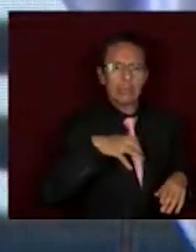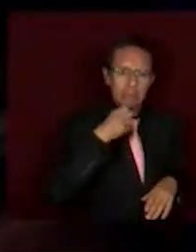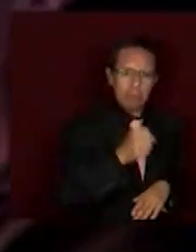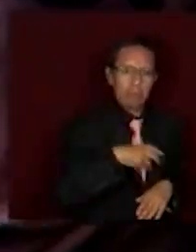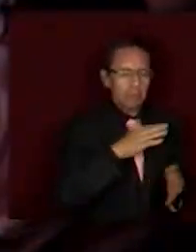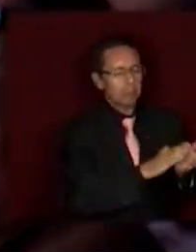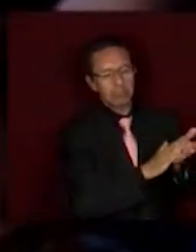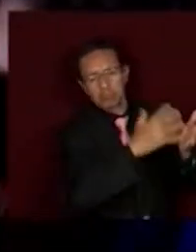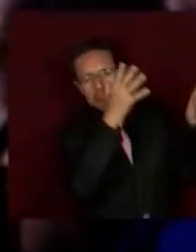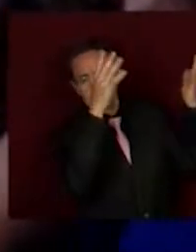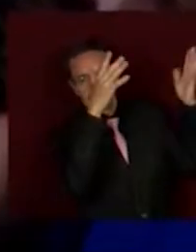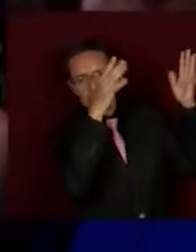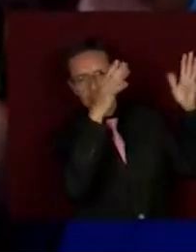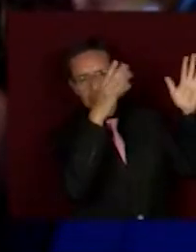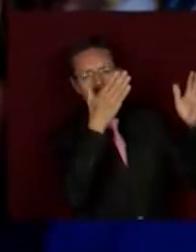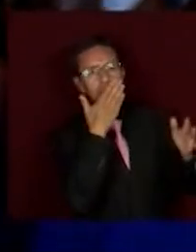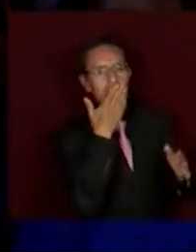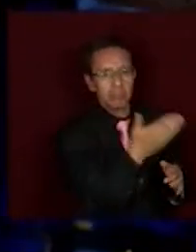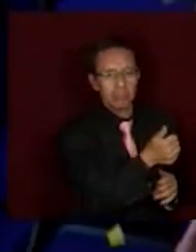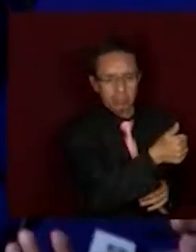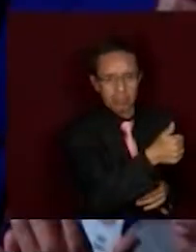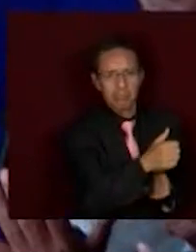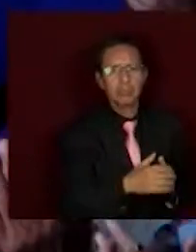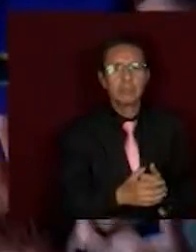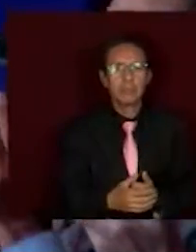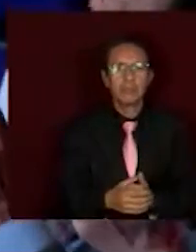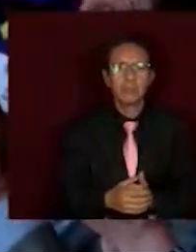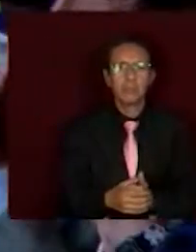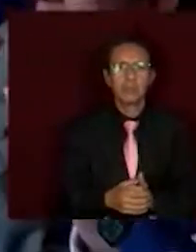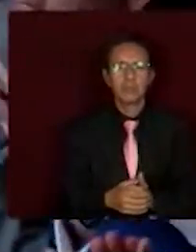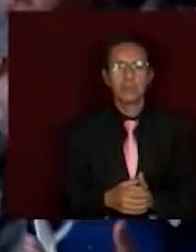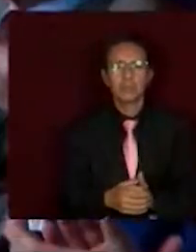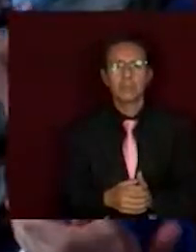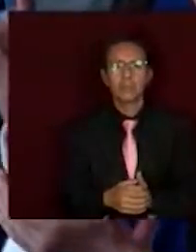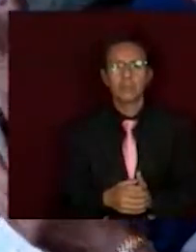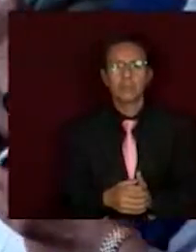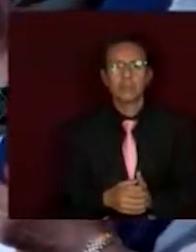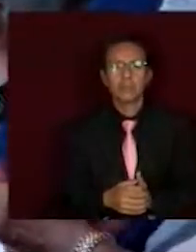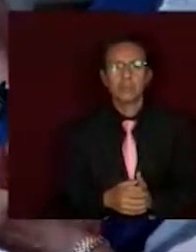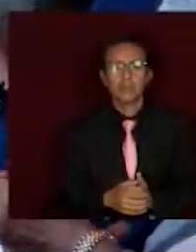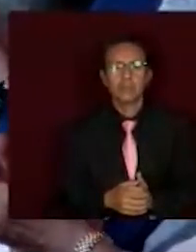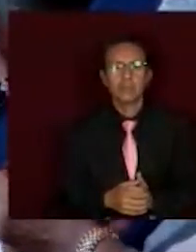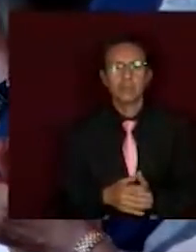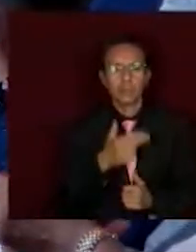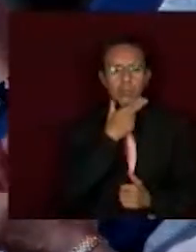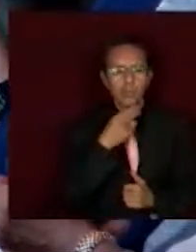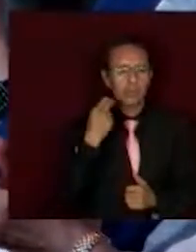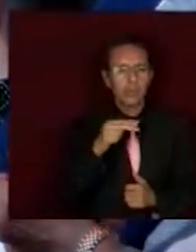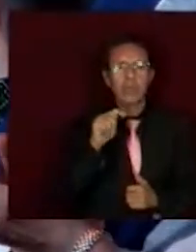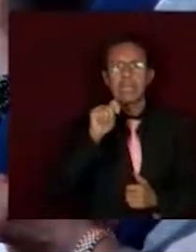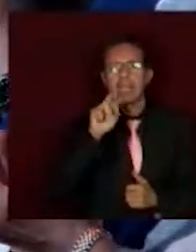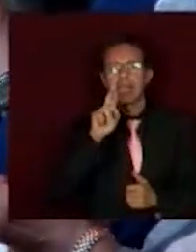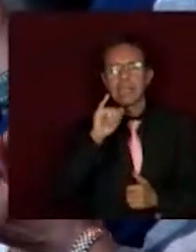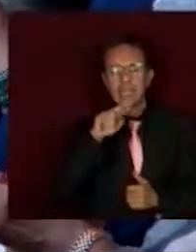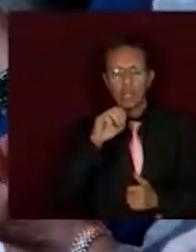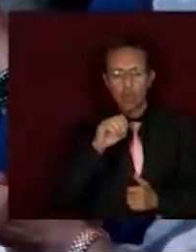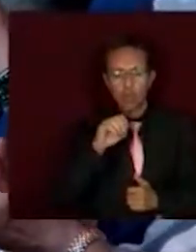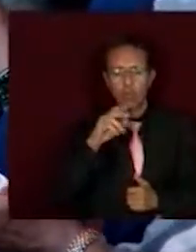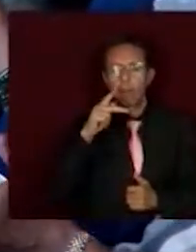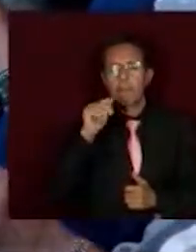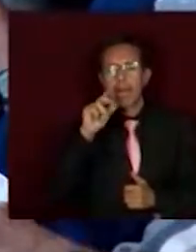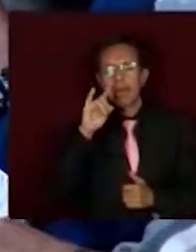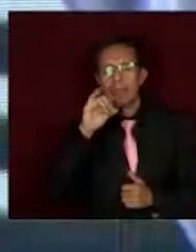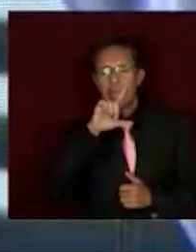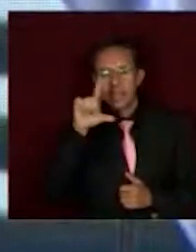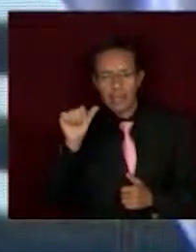la Universidad de Guadalajara este mediodía el Doctor Ricardo Villanueva Lomelí